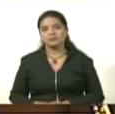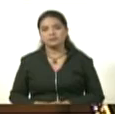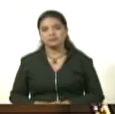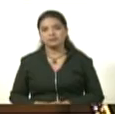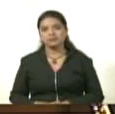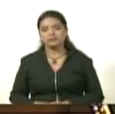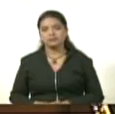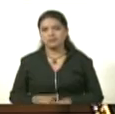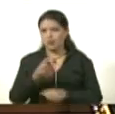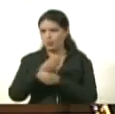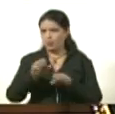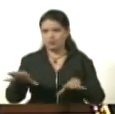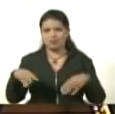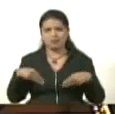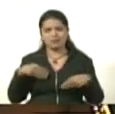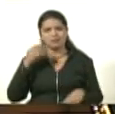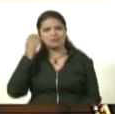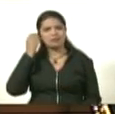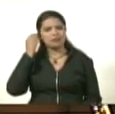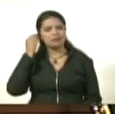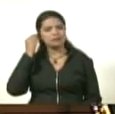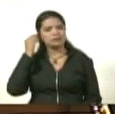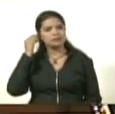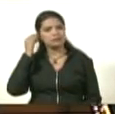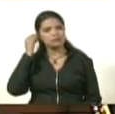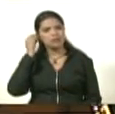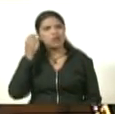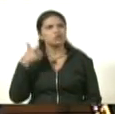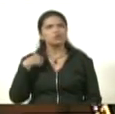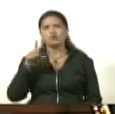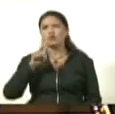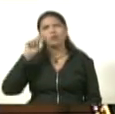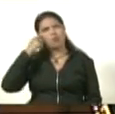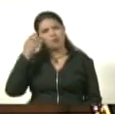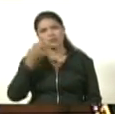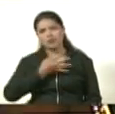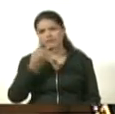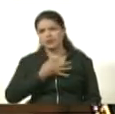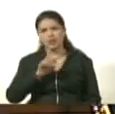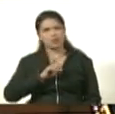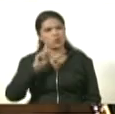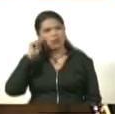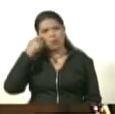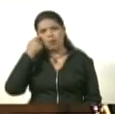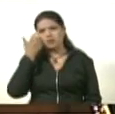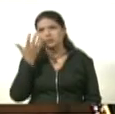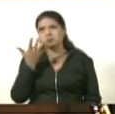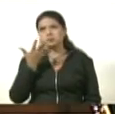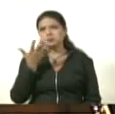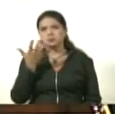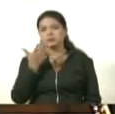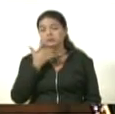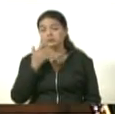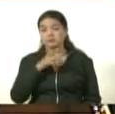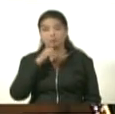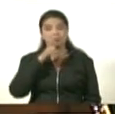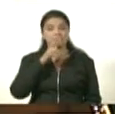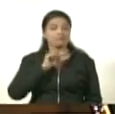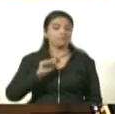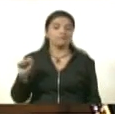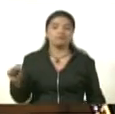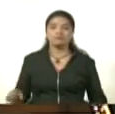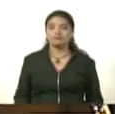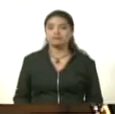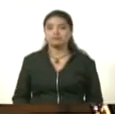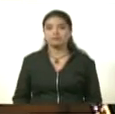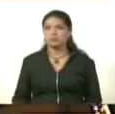Eso es inaceptable. Es más, yo no recuerdo, en verdad, no recuerdo un acto tan atroz en